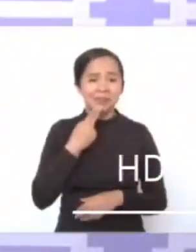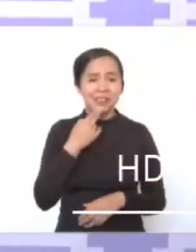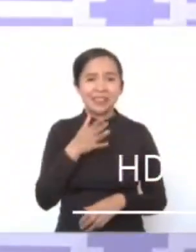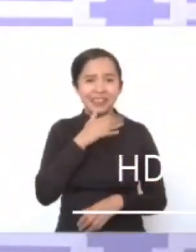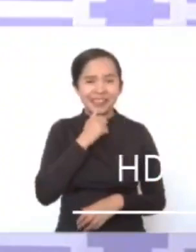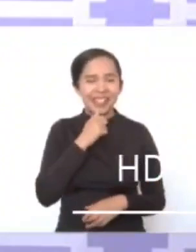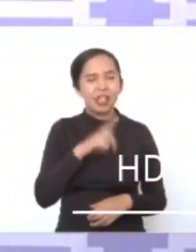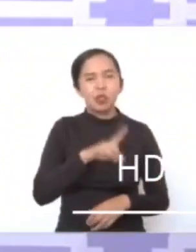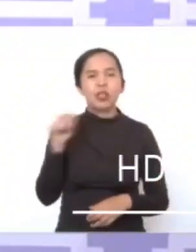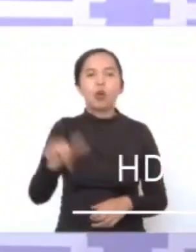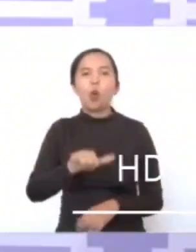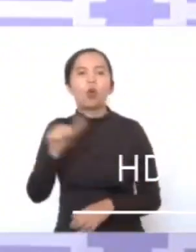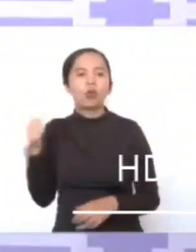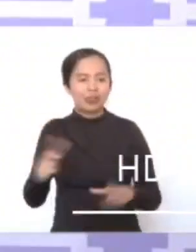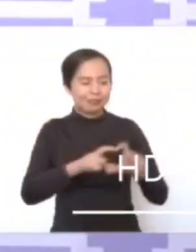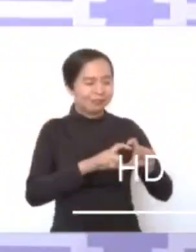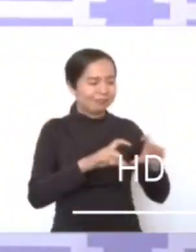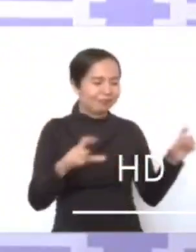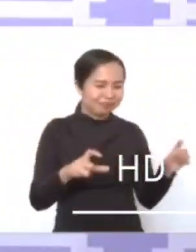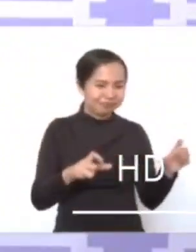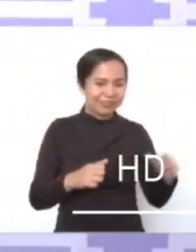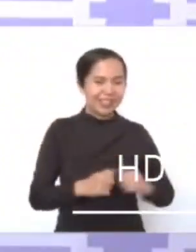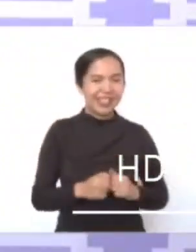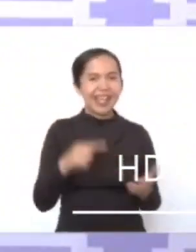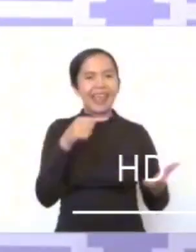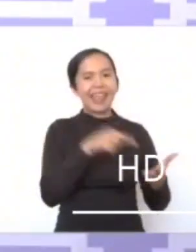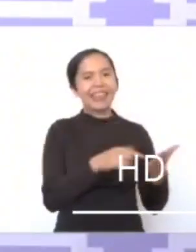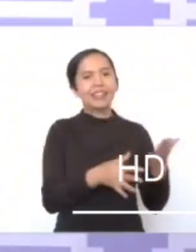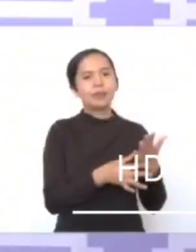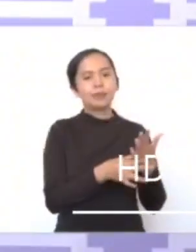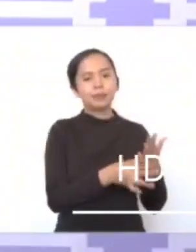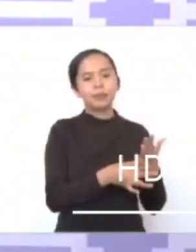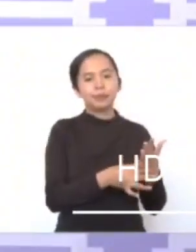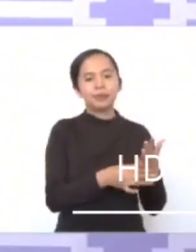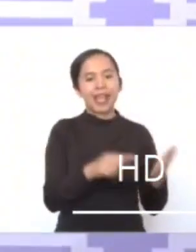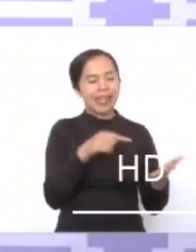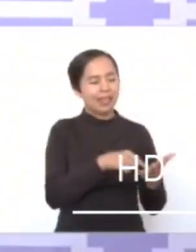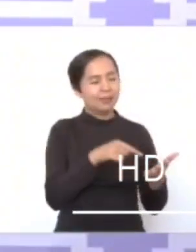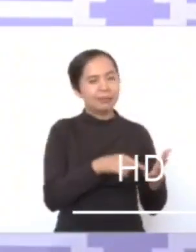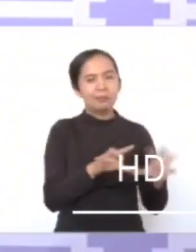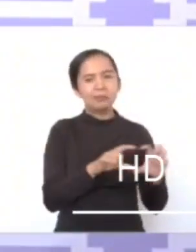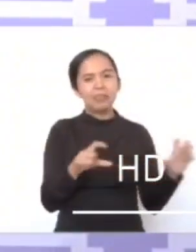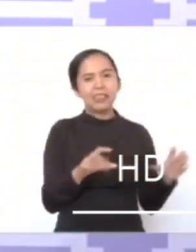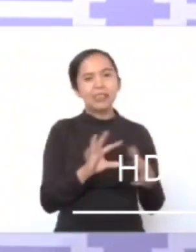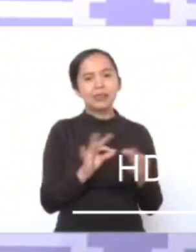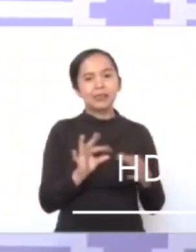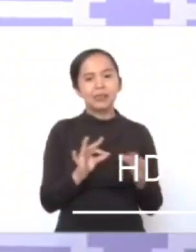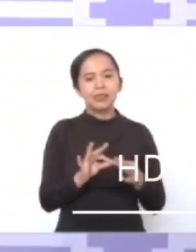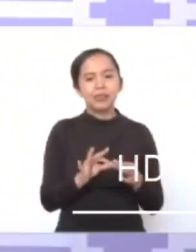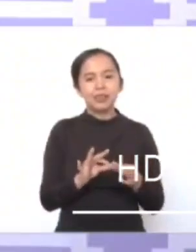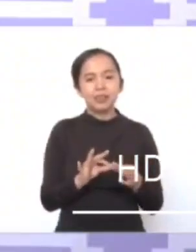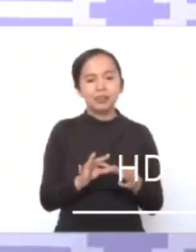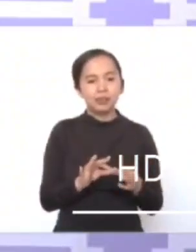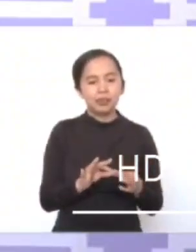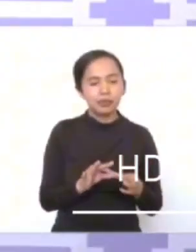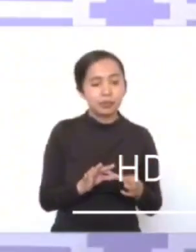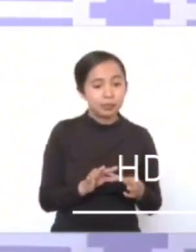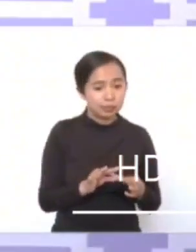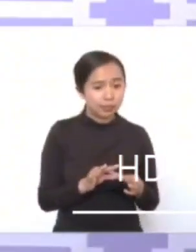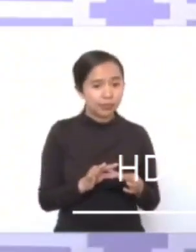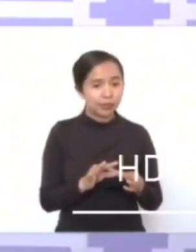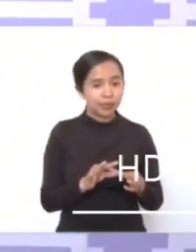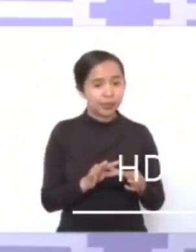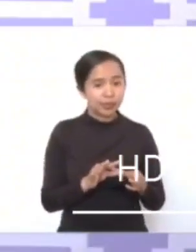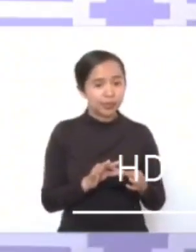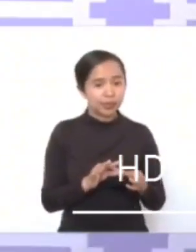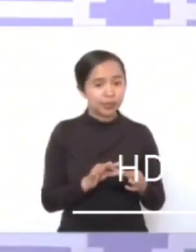sacado otra que decía, una nota que decía que habían sido asesinados